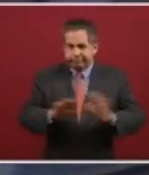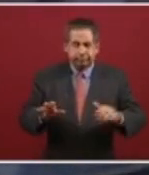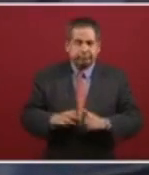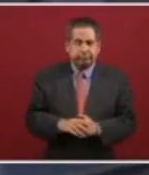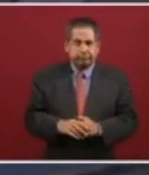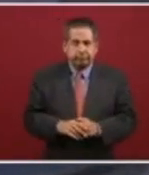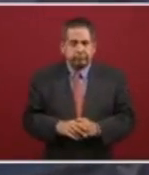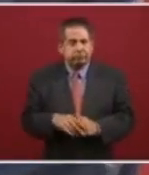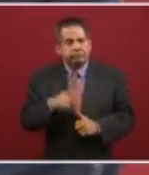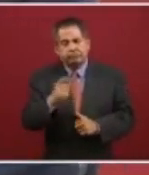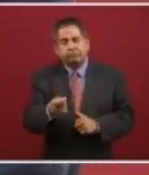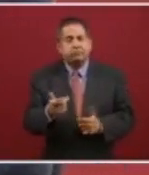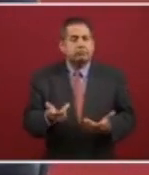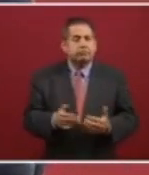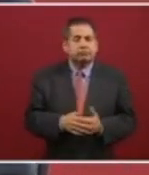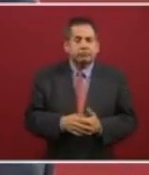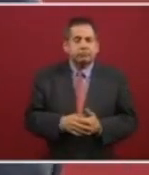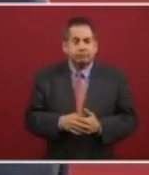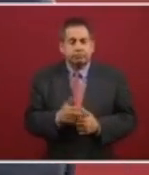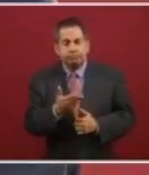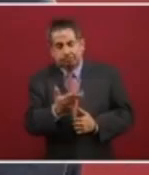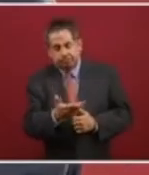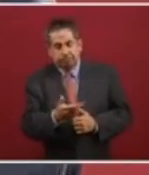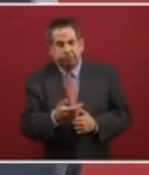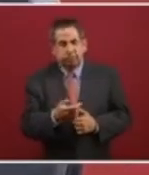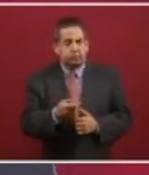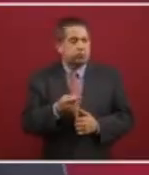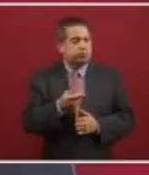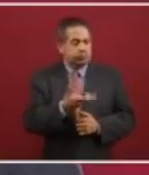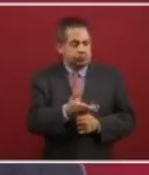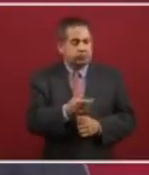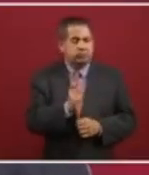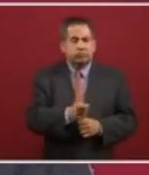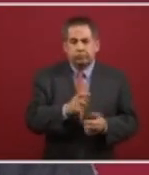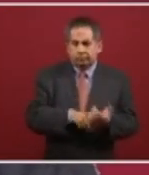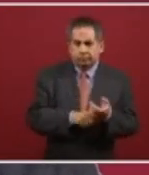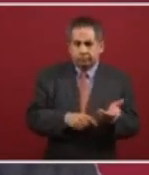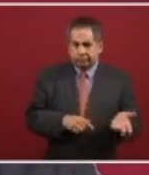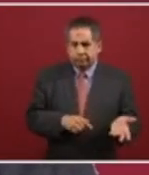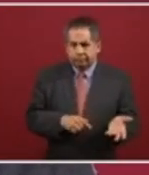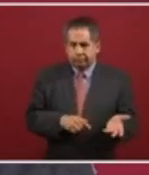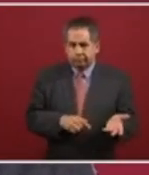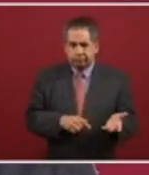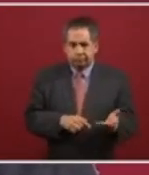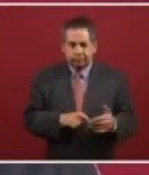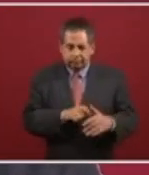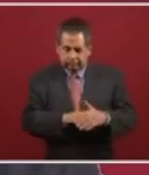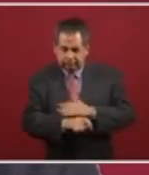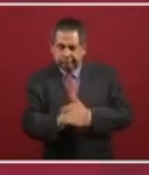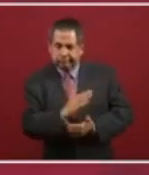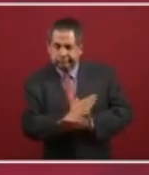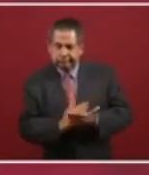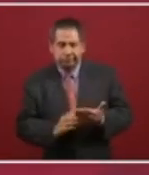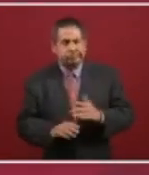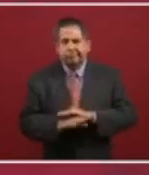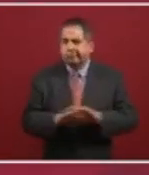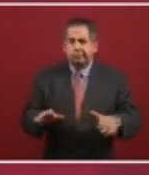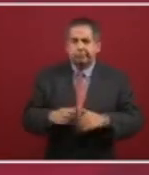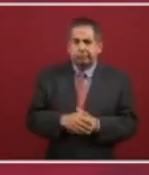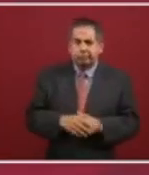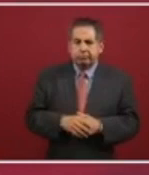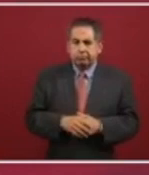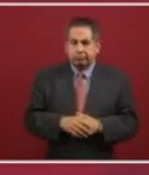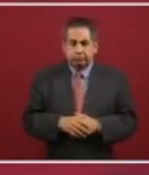se le va a pedir o se le está pidiendo sobornos para